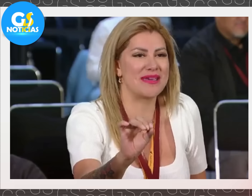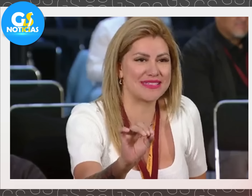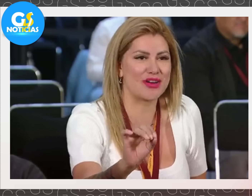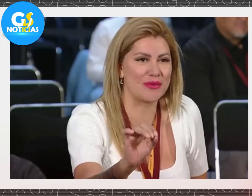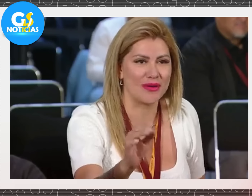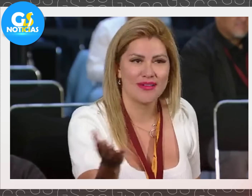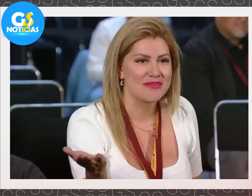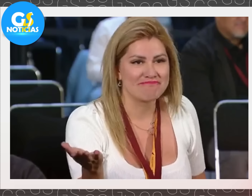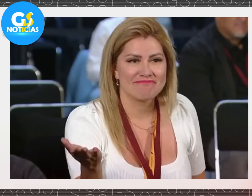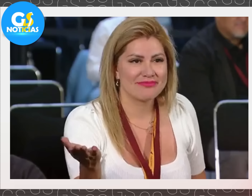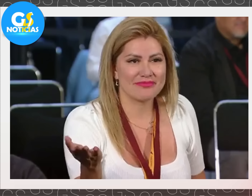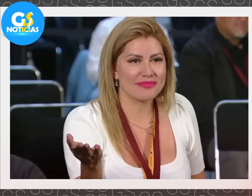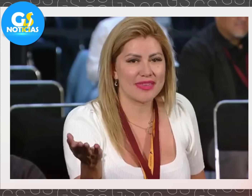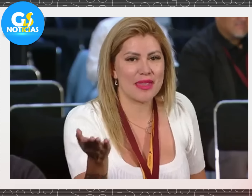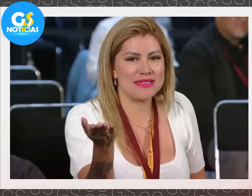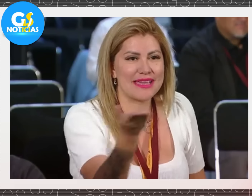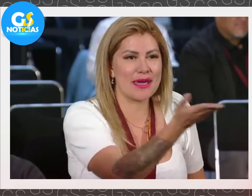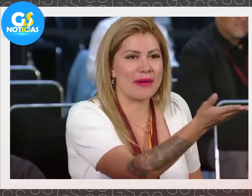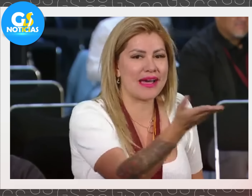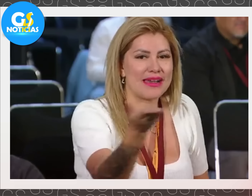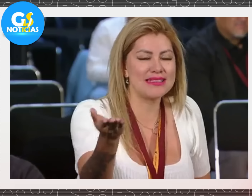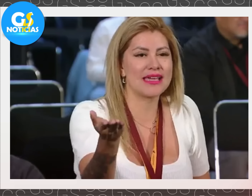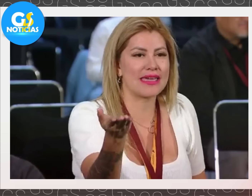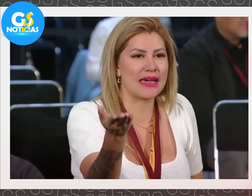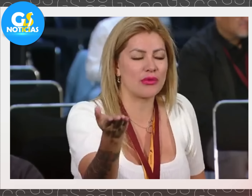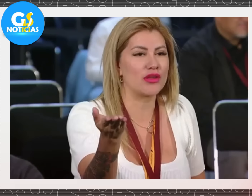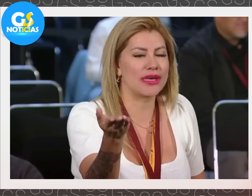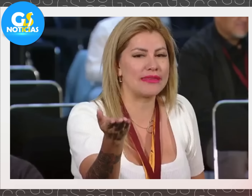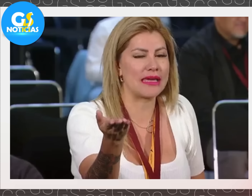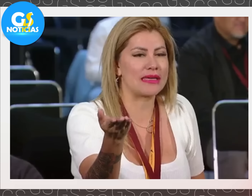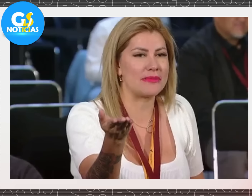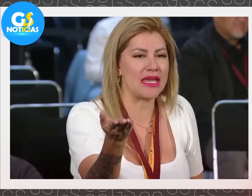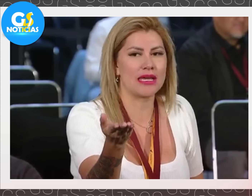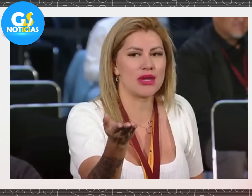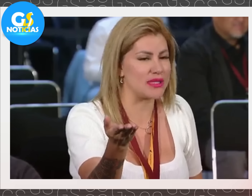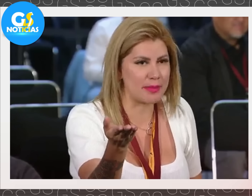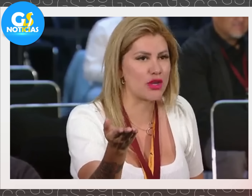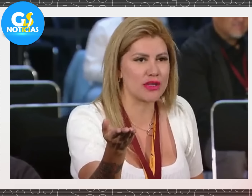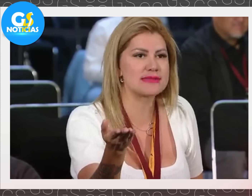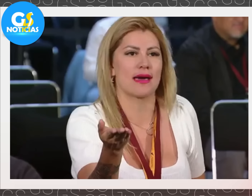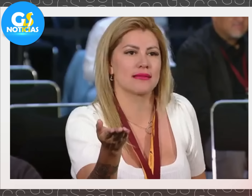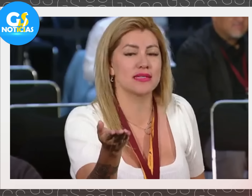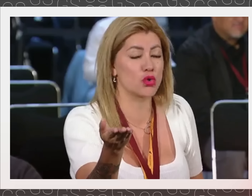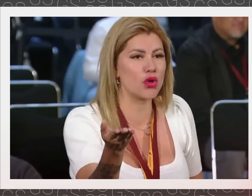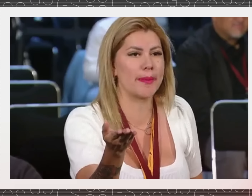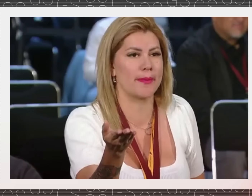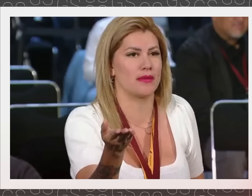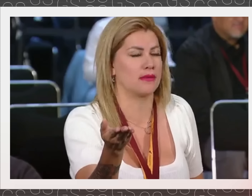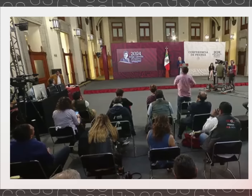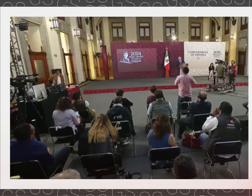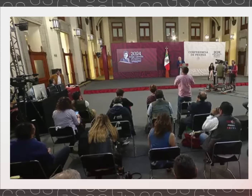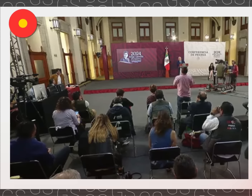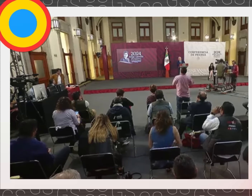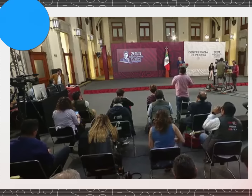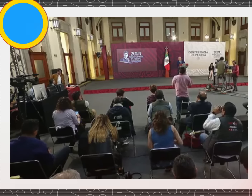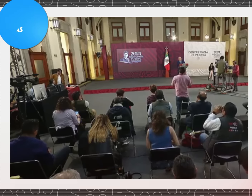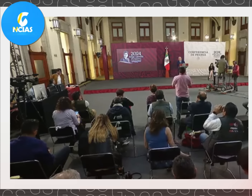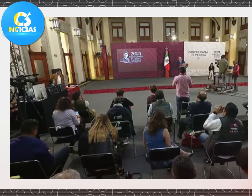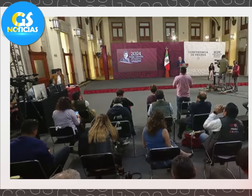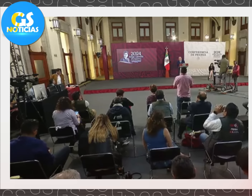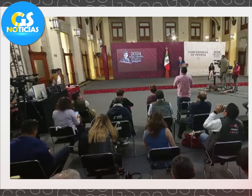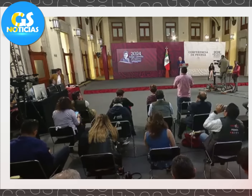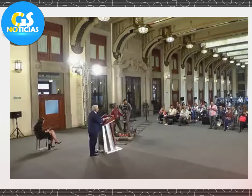manera contundente y sin titubeos que en este gobierno no se censura medios de comunicación, pero sí se les desenmascara. Veamos este